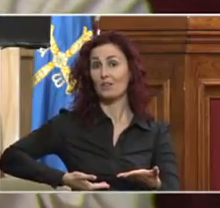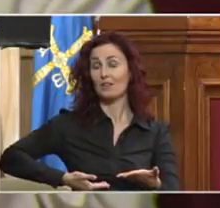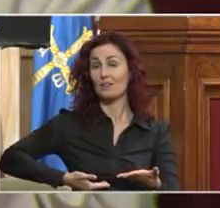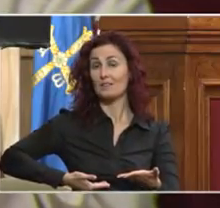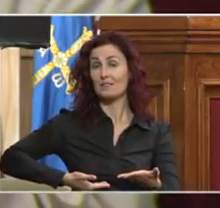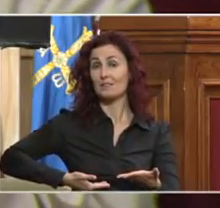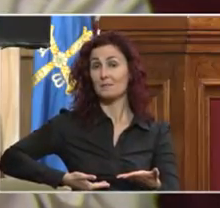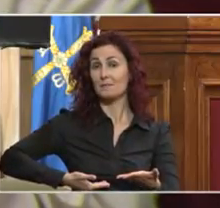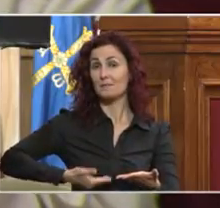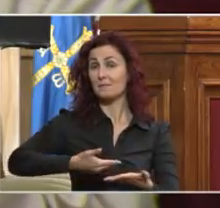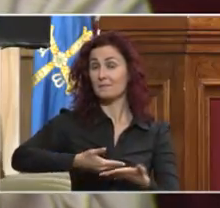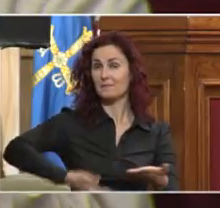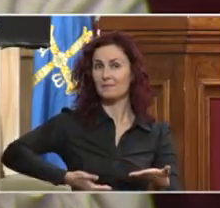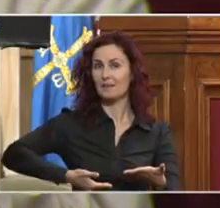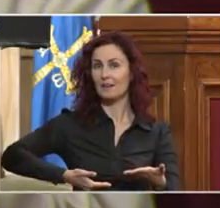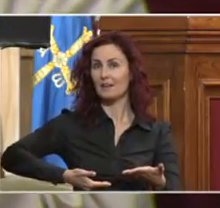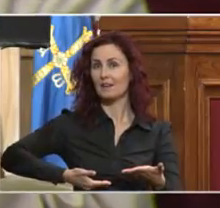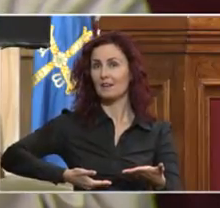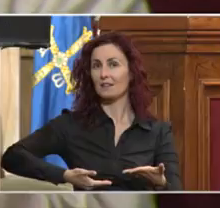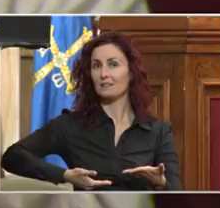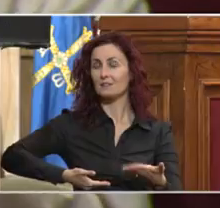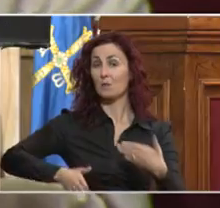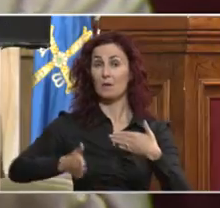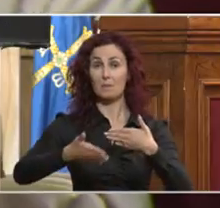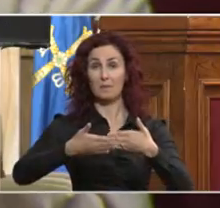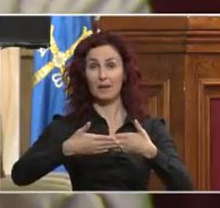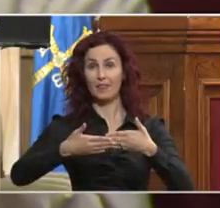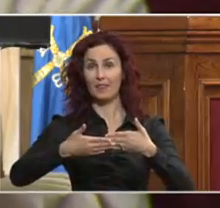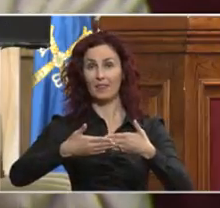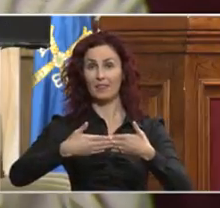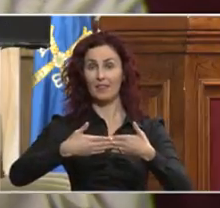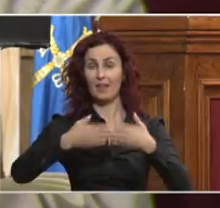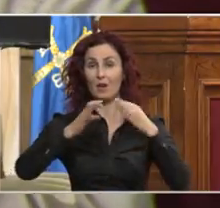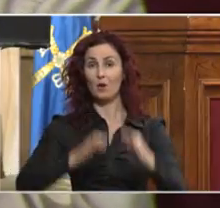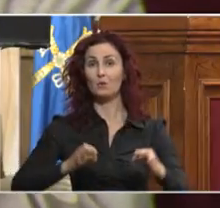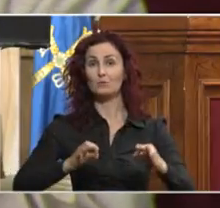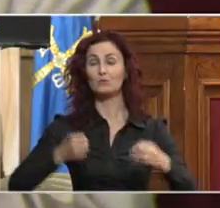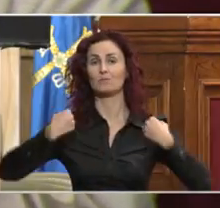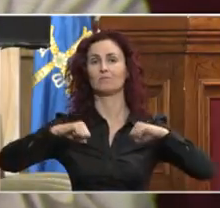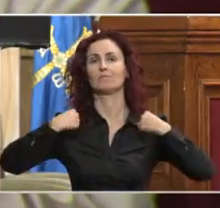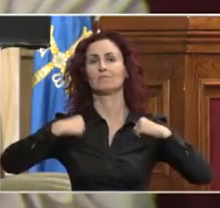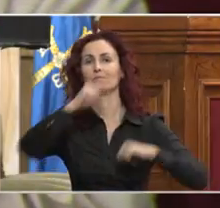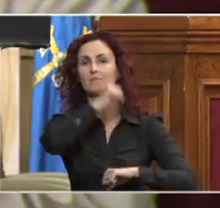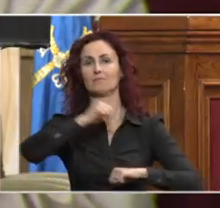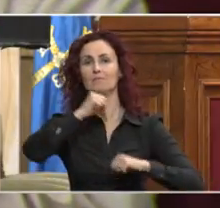pegaba en la puerta de la, del ámbito donde ensayábamos, que es el periódico que se